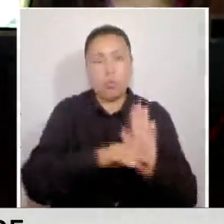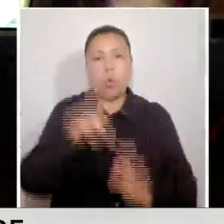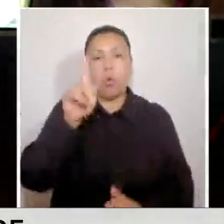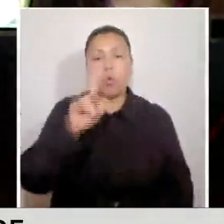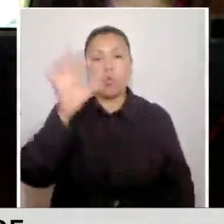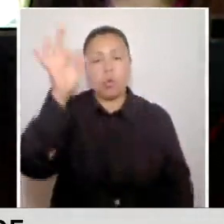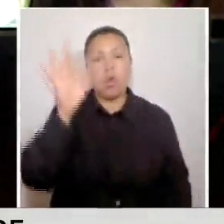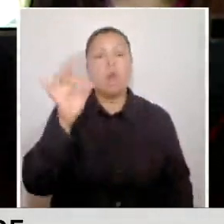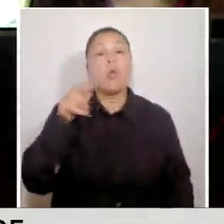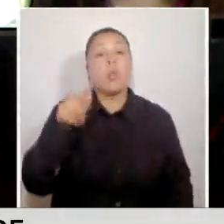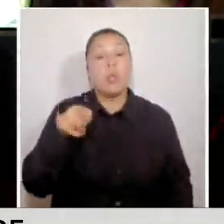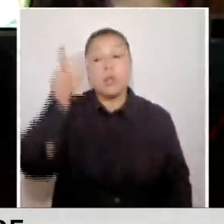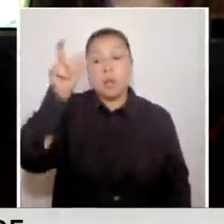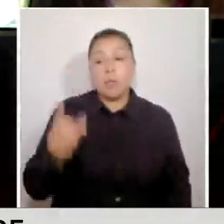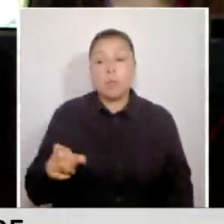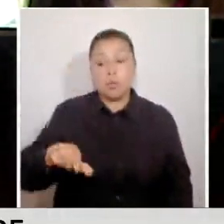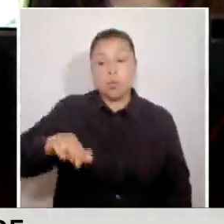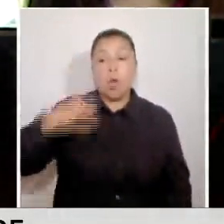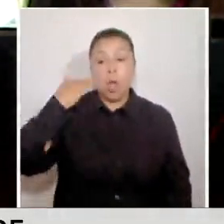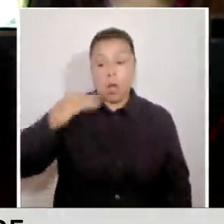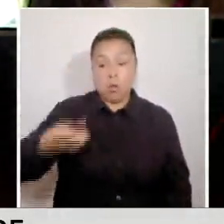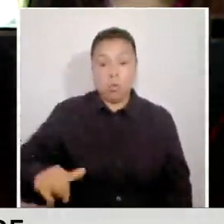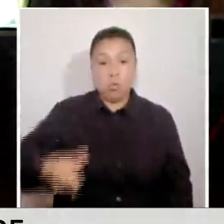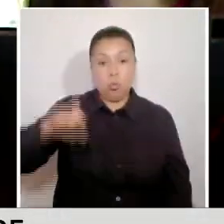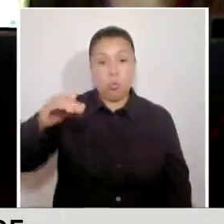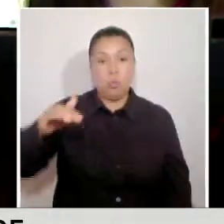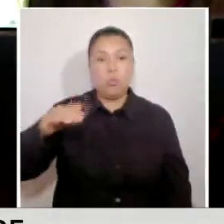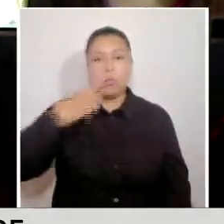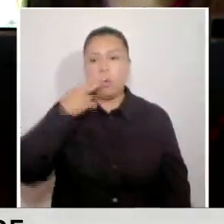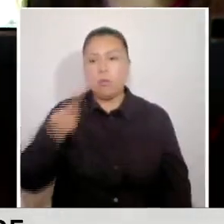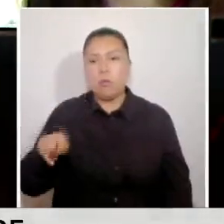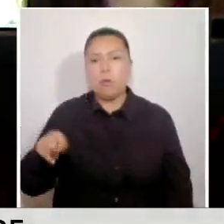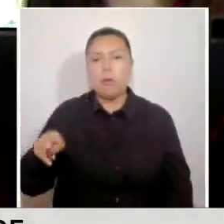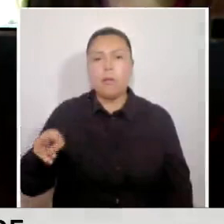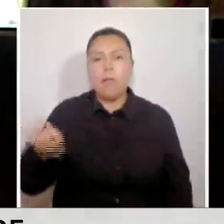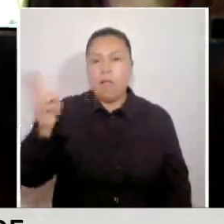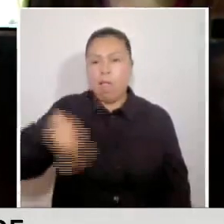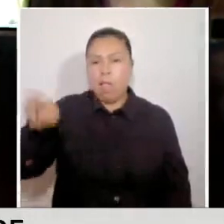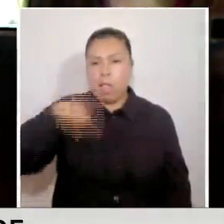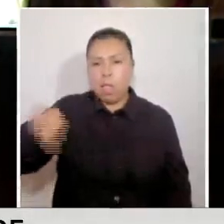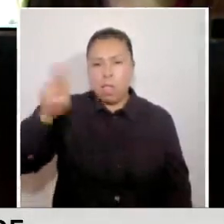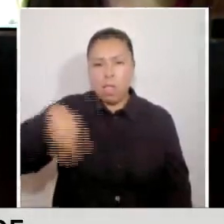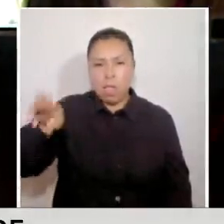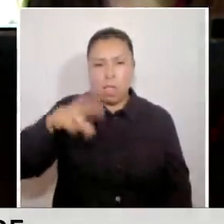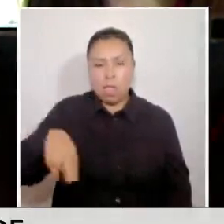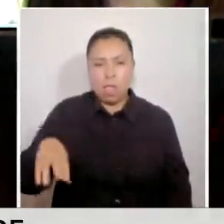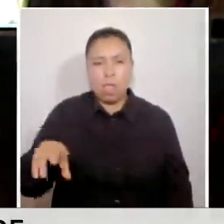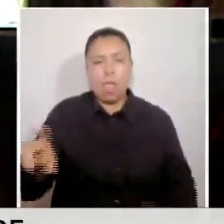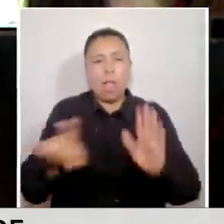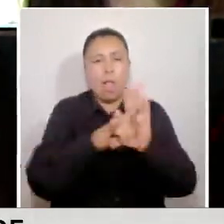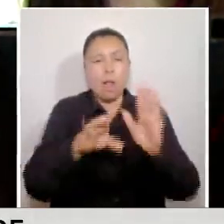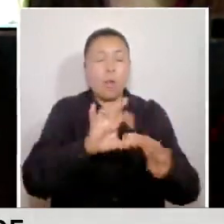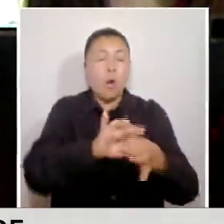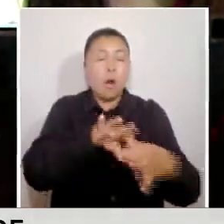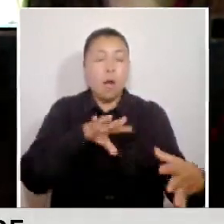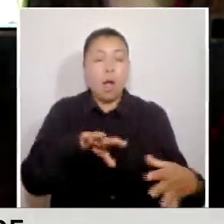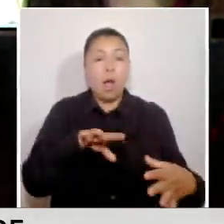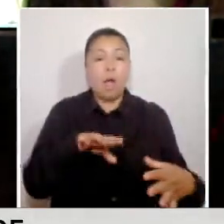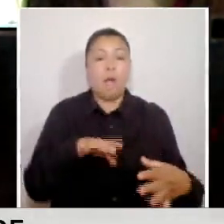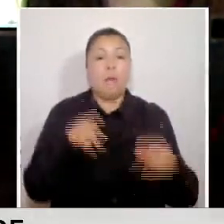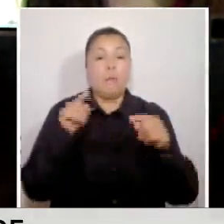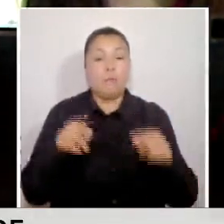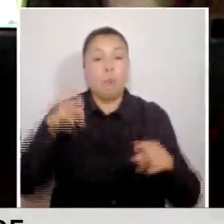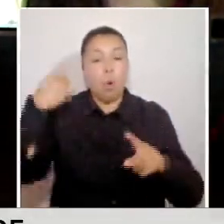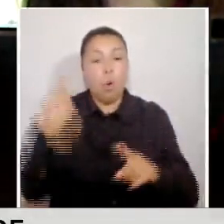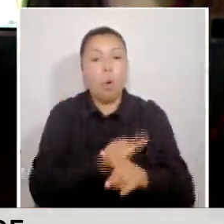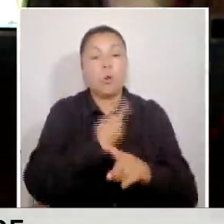cuando esta persona cuando este menor de edad que hoy día vemos cada vez con mayor frecuencia cometiendo delitos graves comete un delito nuevamente es